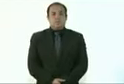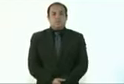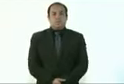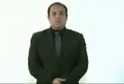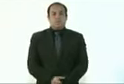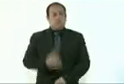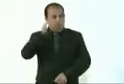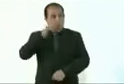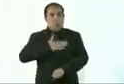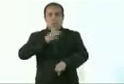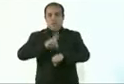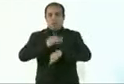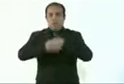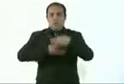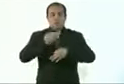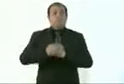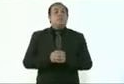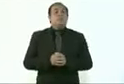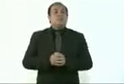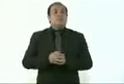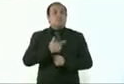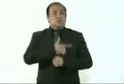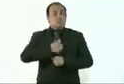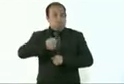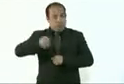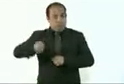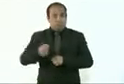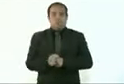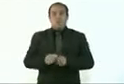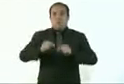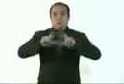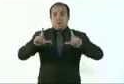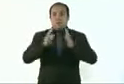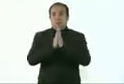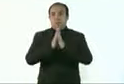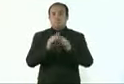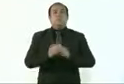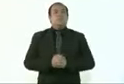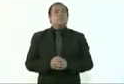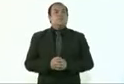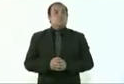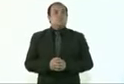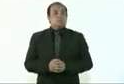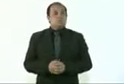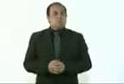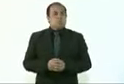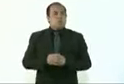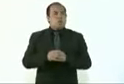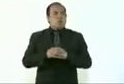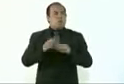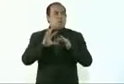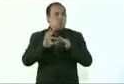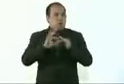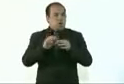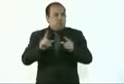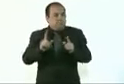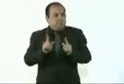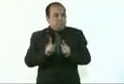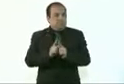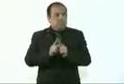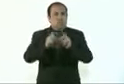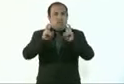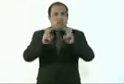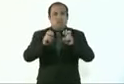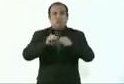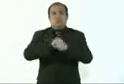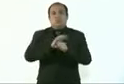Hola, muy buenos días a todos, gusto saludarlos. Si me ponen la presentación, por favor. Queremos hacer un breve seguimiento de la situación de la pandemia del COVID-19